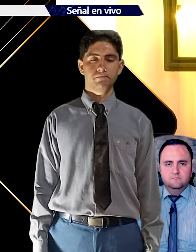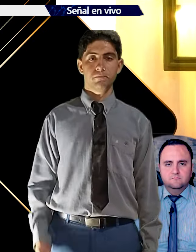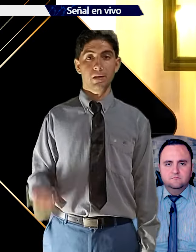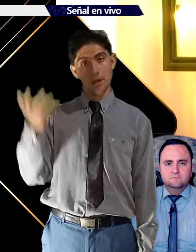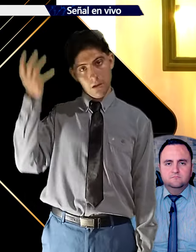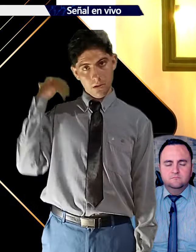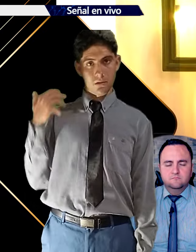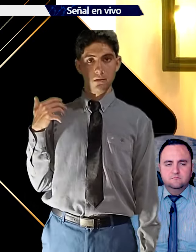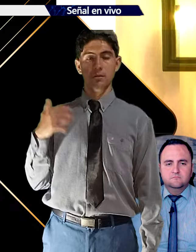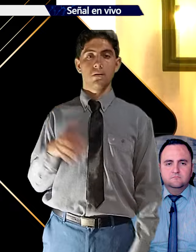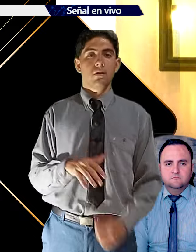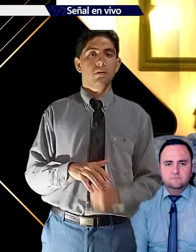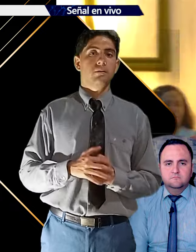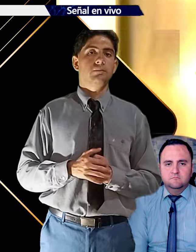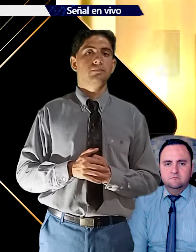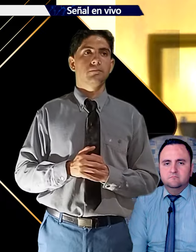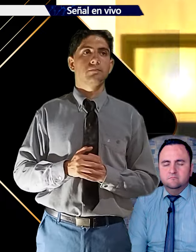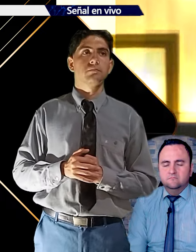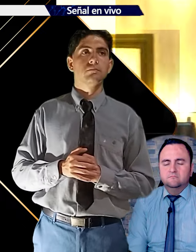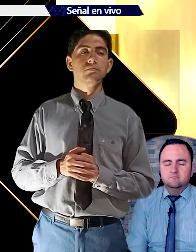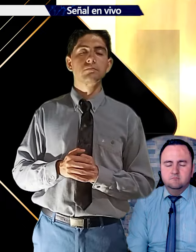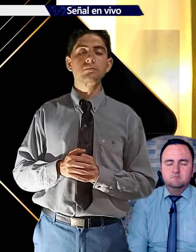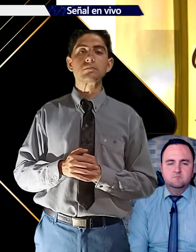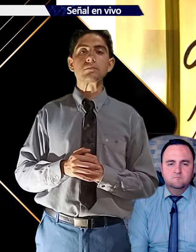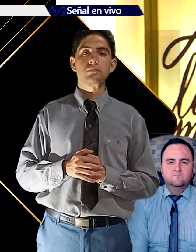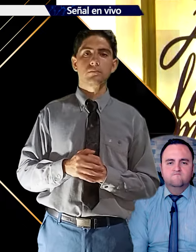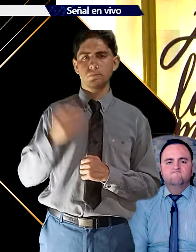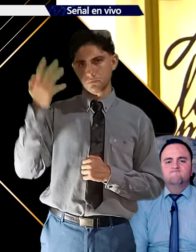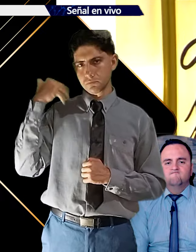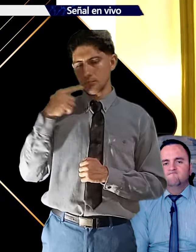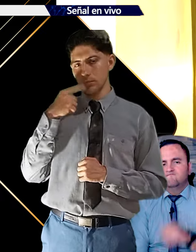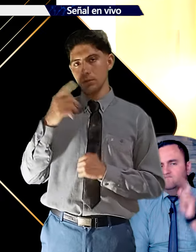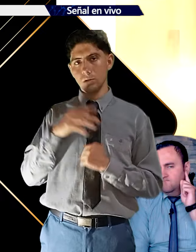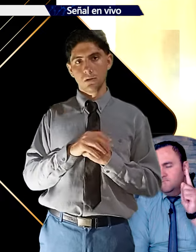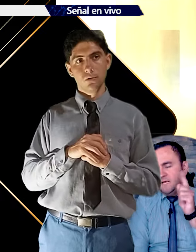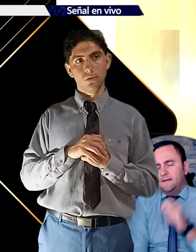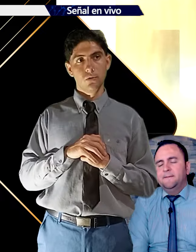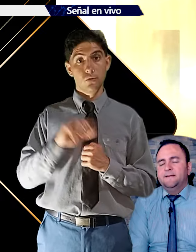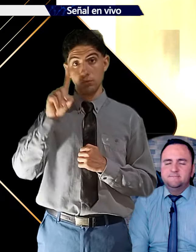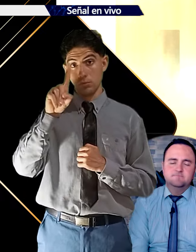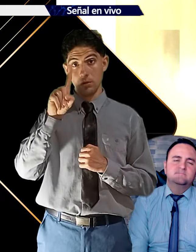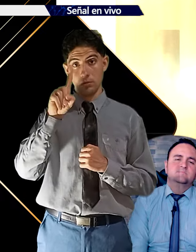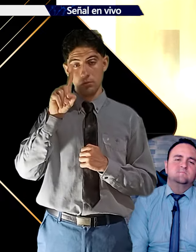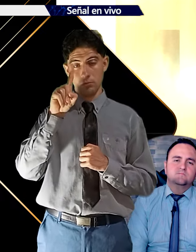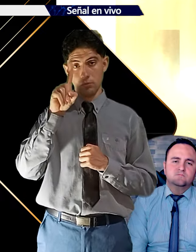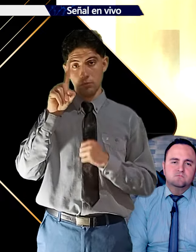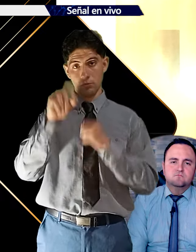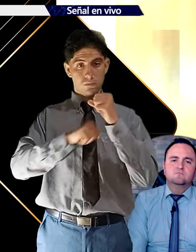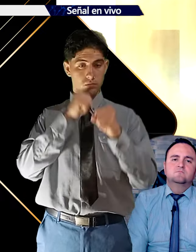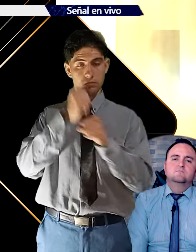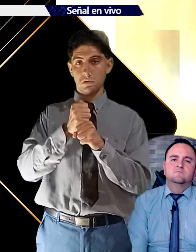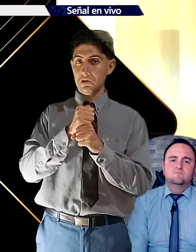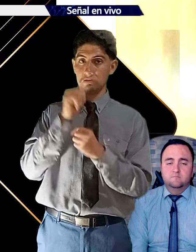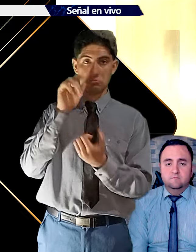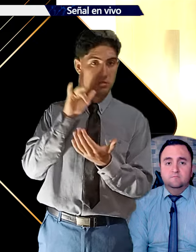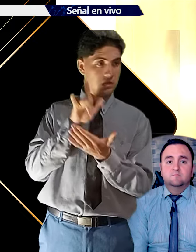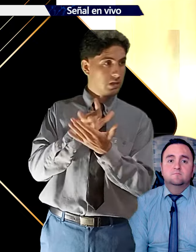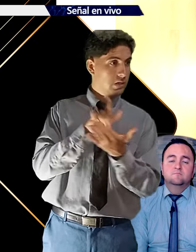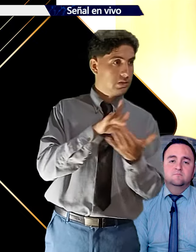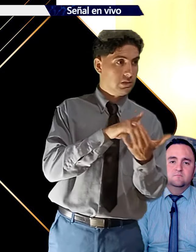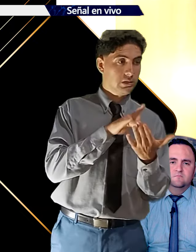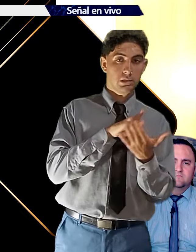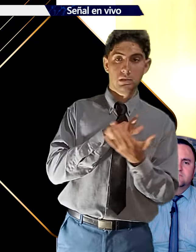Cuando Dios comenzó a inquietarme por muchas cosas. Ahora, cuando yo dije anoche que yo duré un año sin ir a almacenes a comprar a esos lugares, eso no quiere decir que toda la